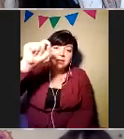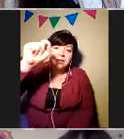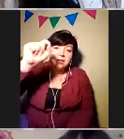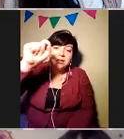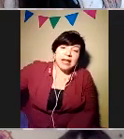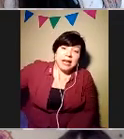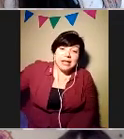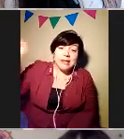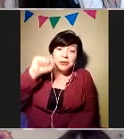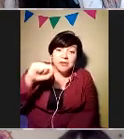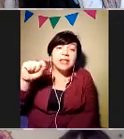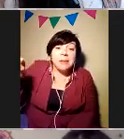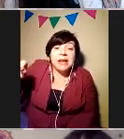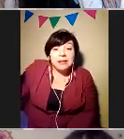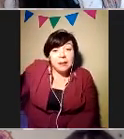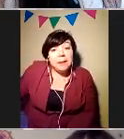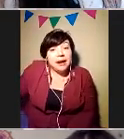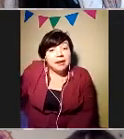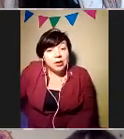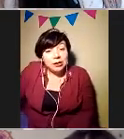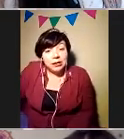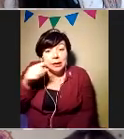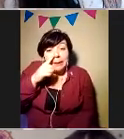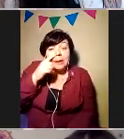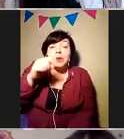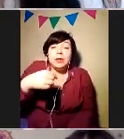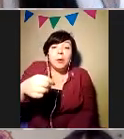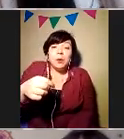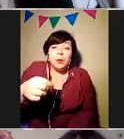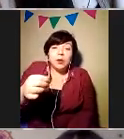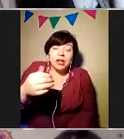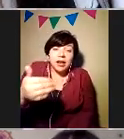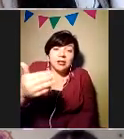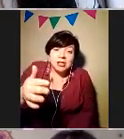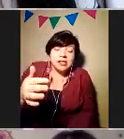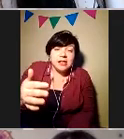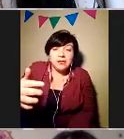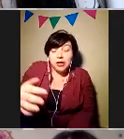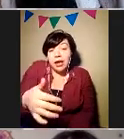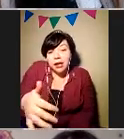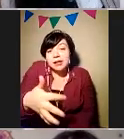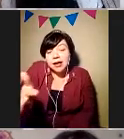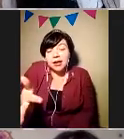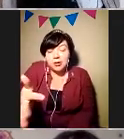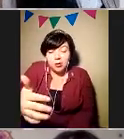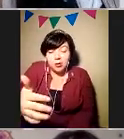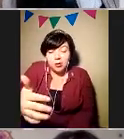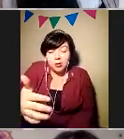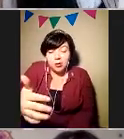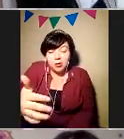Por ejemplo, bueno, esta publicidad me la están pagando, para que por último uno tenga la conciencia de decir, bueno, ella está,